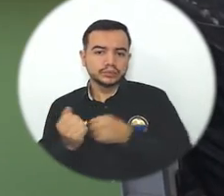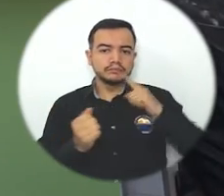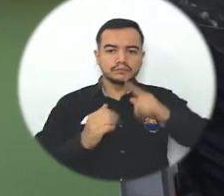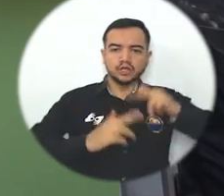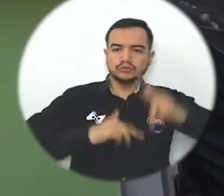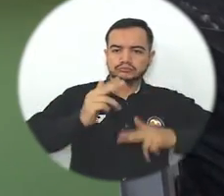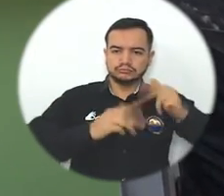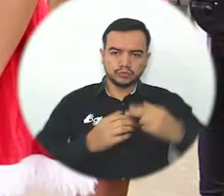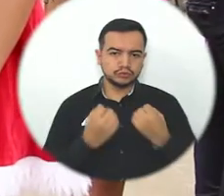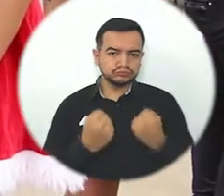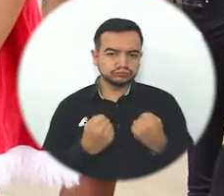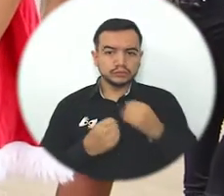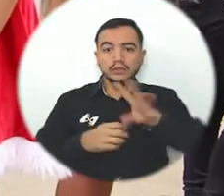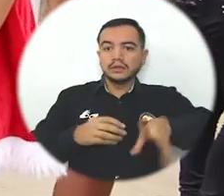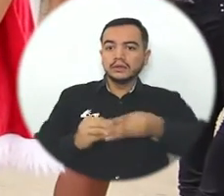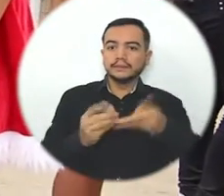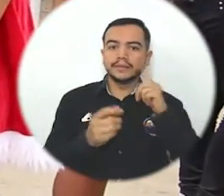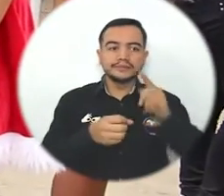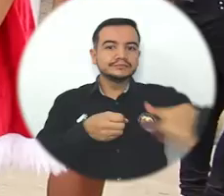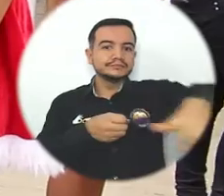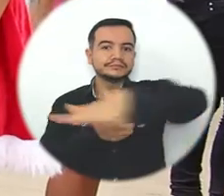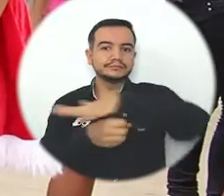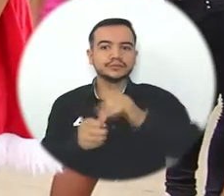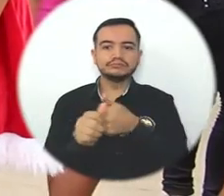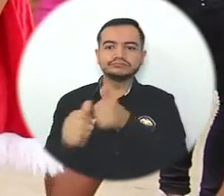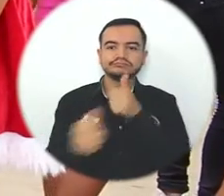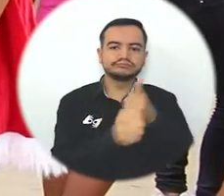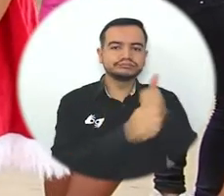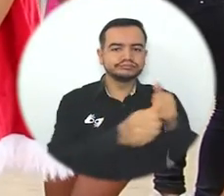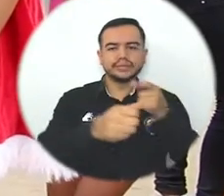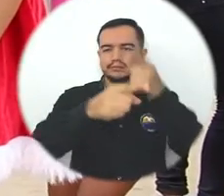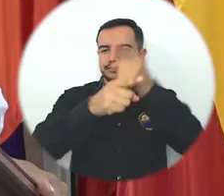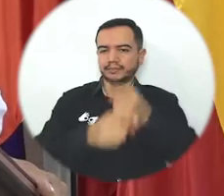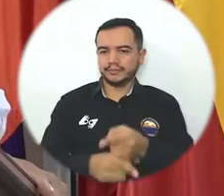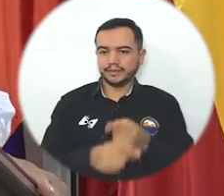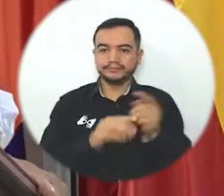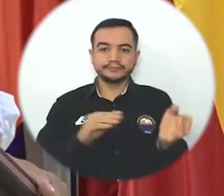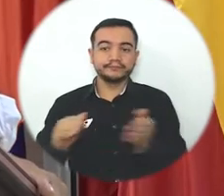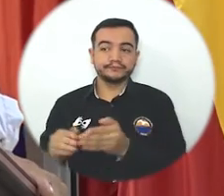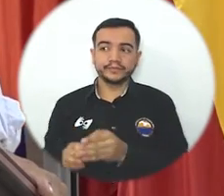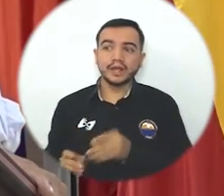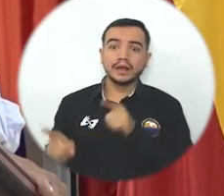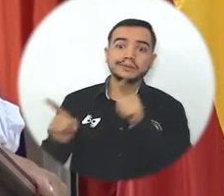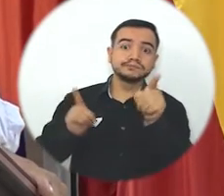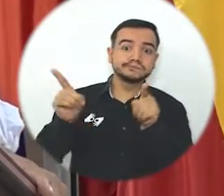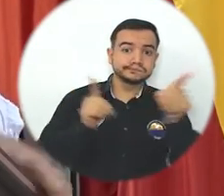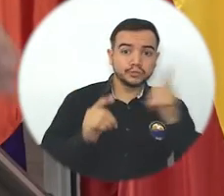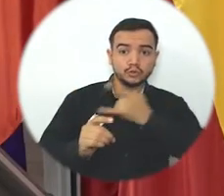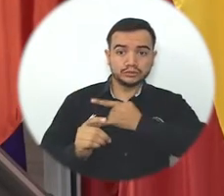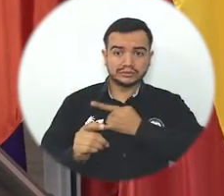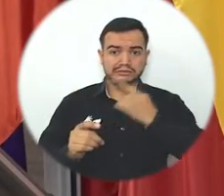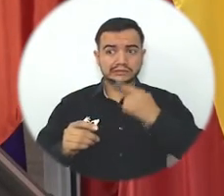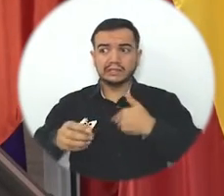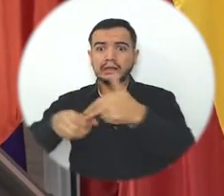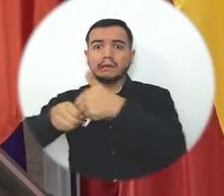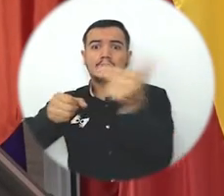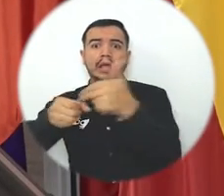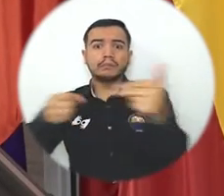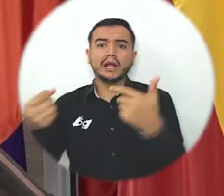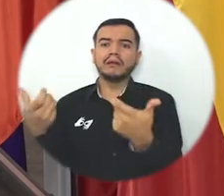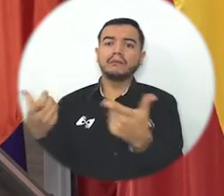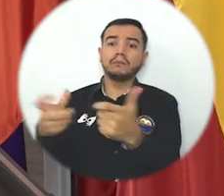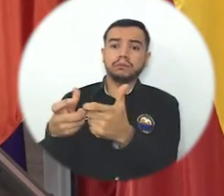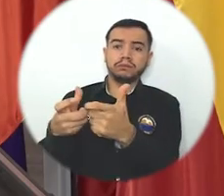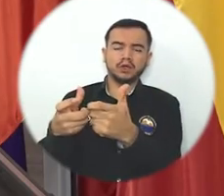mejoramiento de la infraestructura y la expansión en el territorio, entre otras metas cumplidas. La crisis y las universidades hablan de deserción y